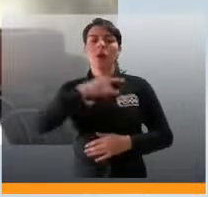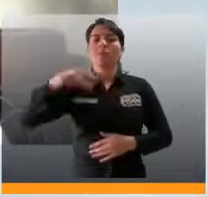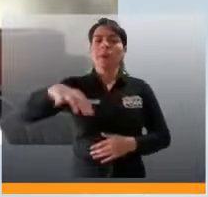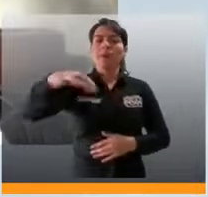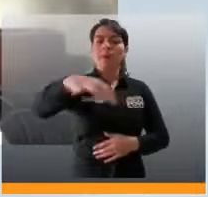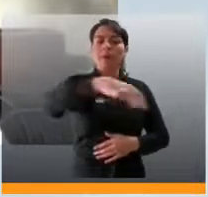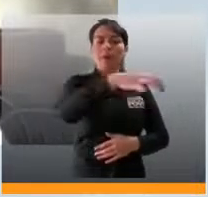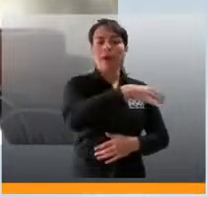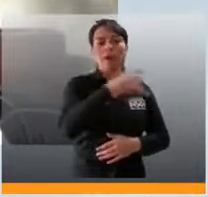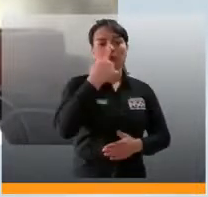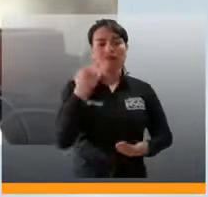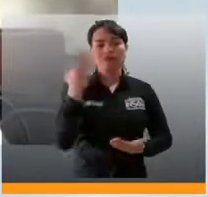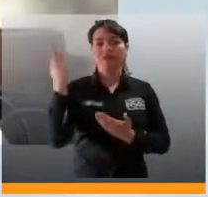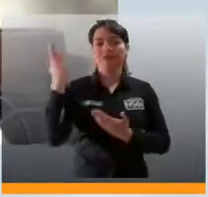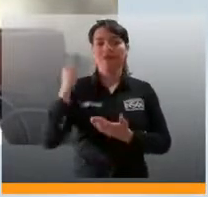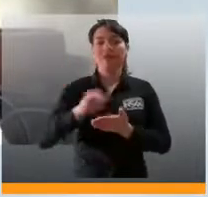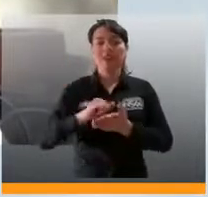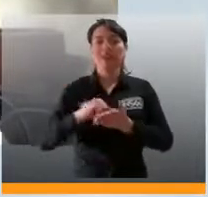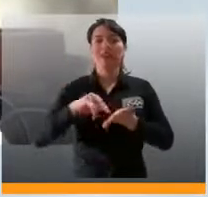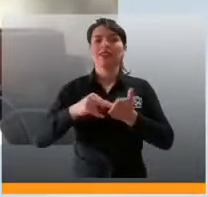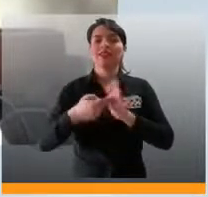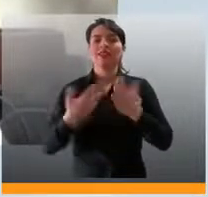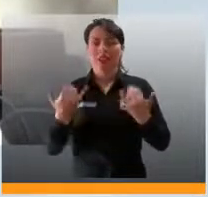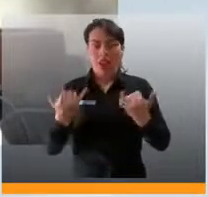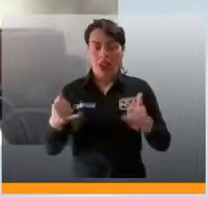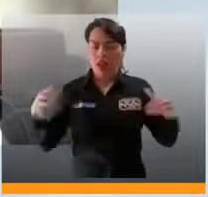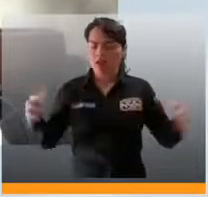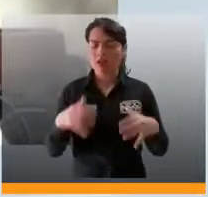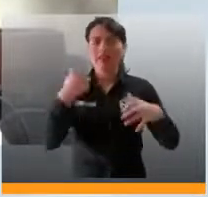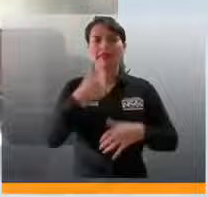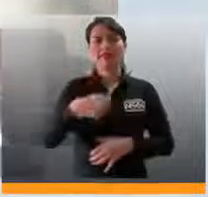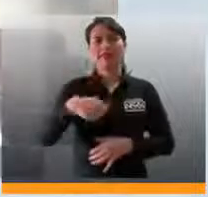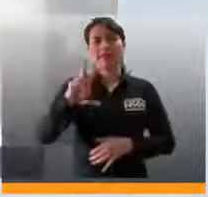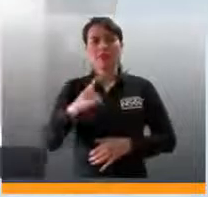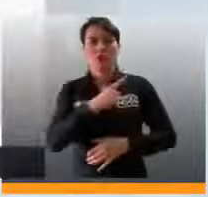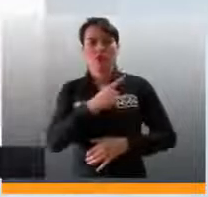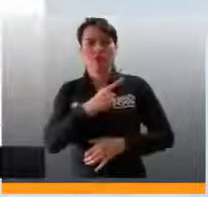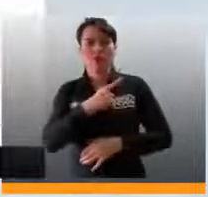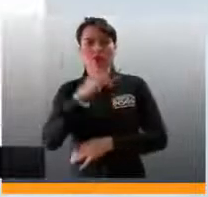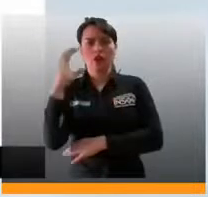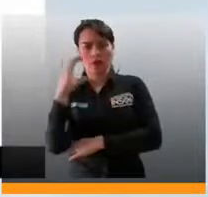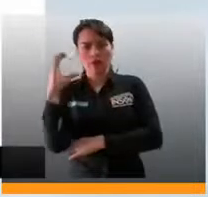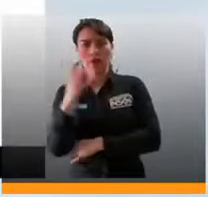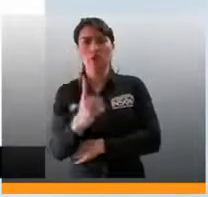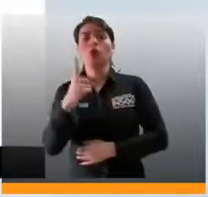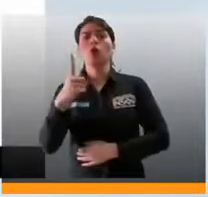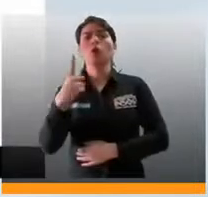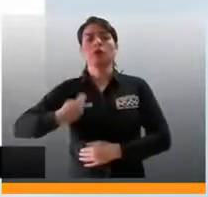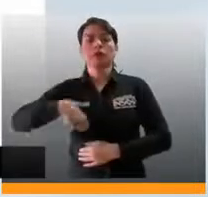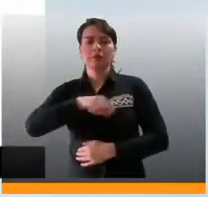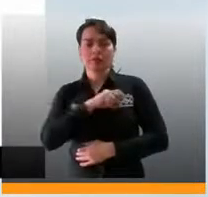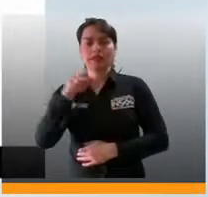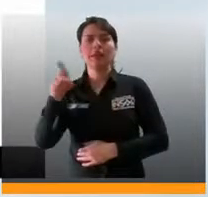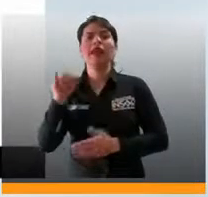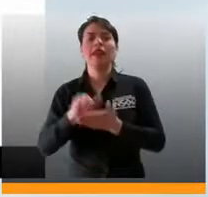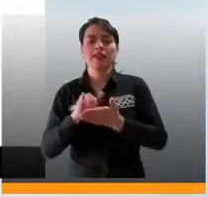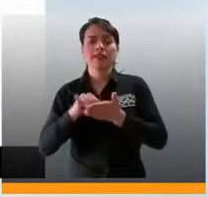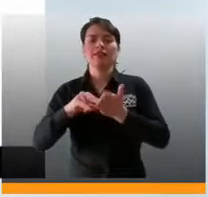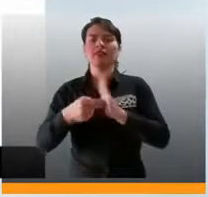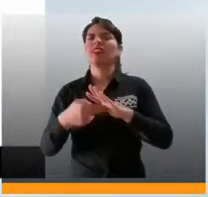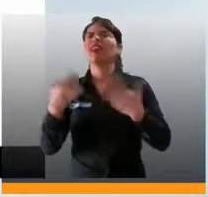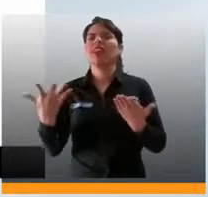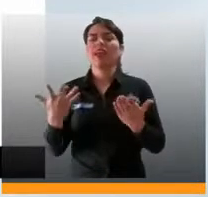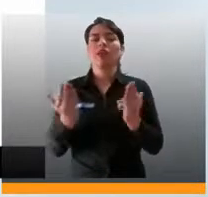La red REDUNET es una red conformada por las universidades, cuyos logos están viendo en esta diapositiva. Somos hasta hoy 17